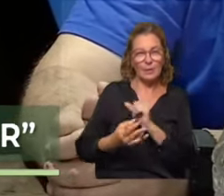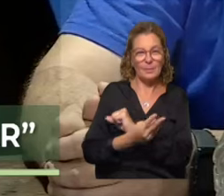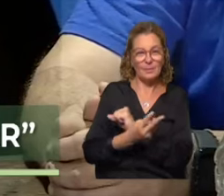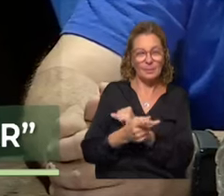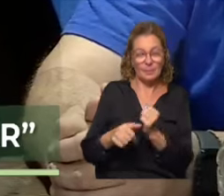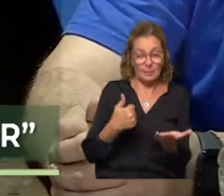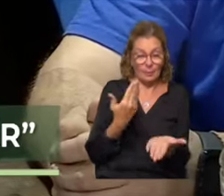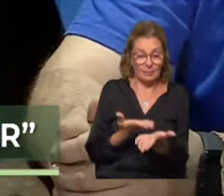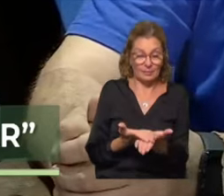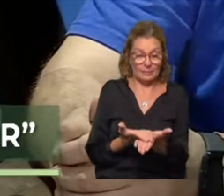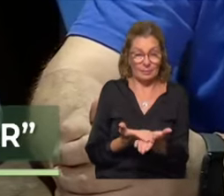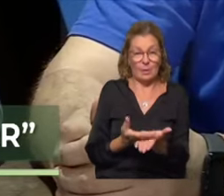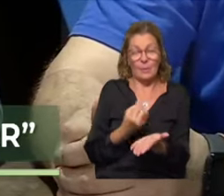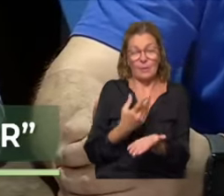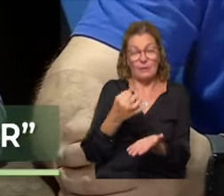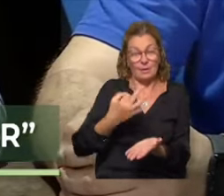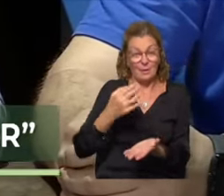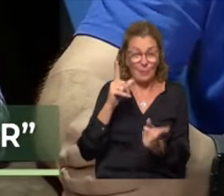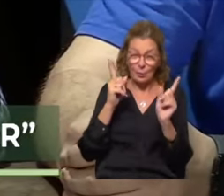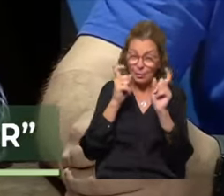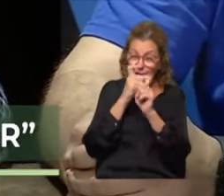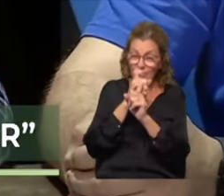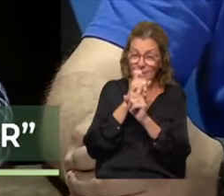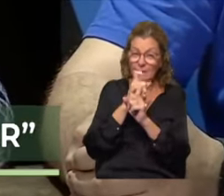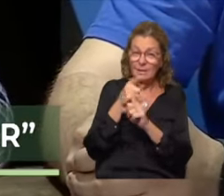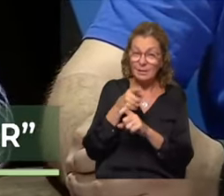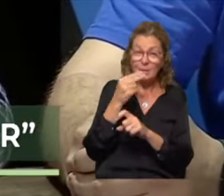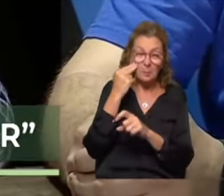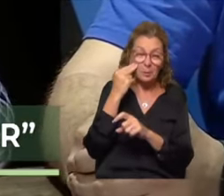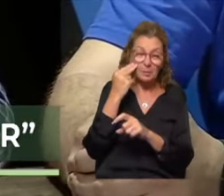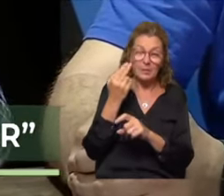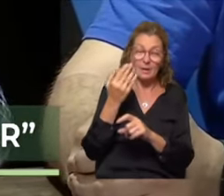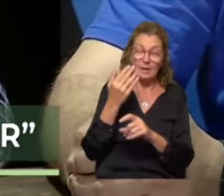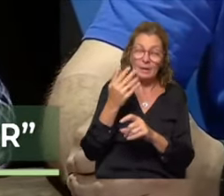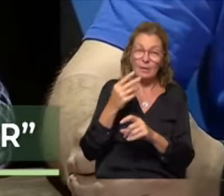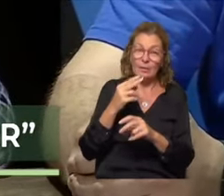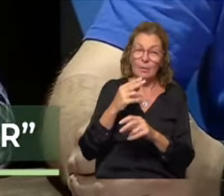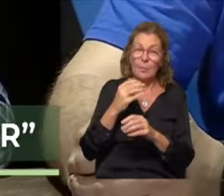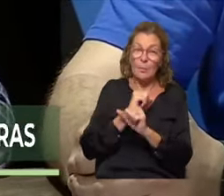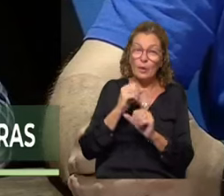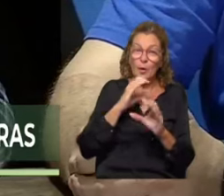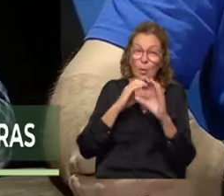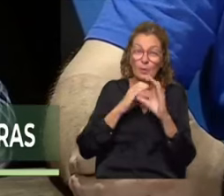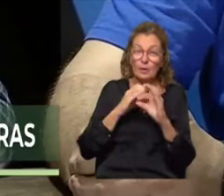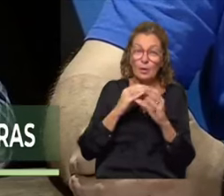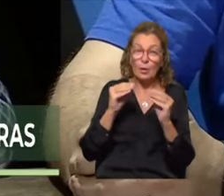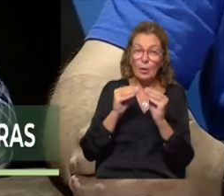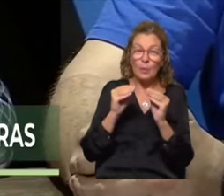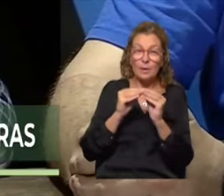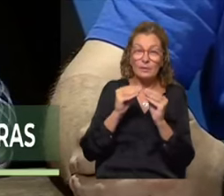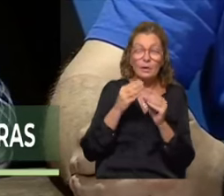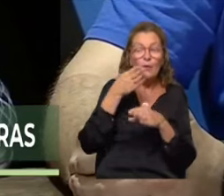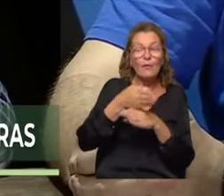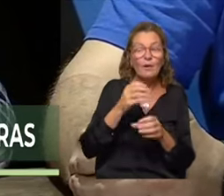adelante porque de verdad, nos es muy difícil cada vez que pasa una cosa de esta, poder comunicar que acaban de matar a un compañero que fue a